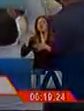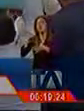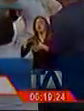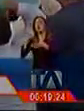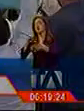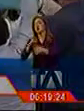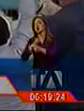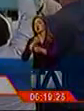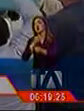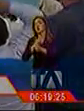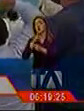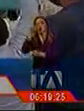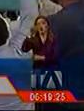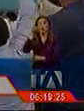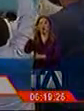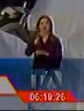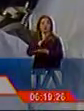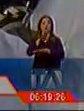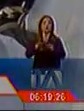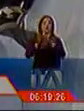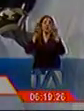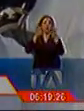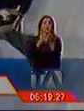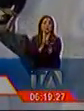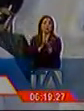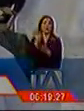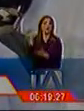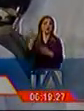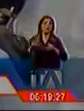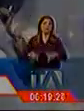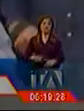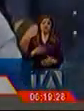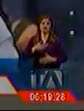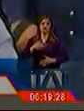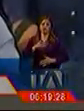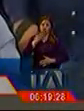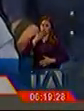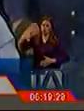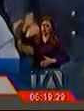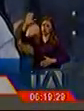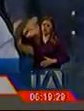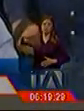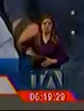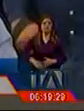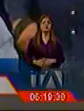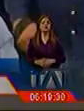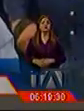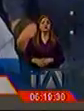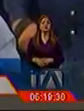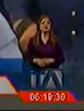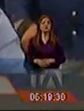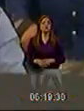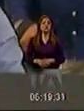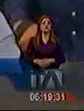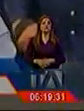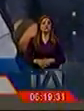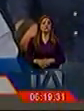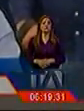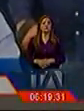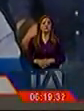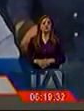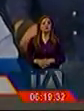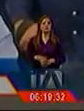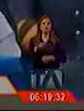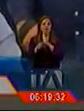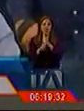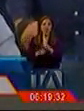del gobierno en materia de seguridad social. Moreno hizo ofrecimientos. Es que sus pensiones tendrán incremento cada